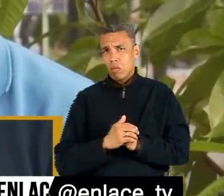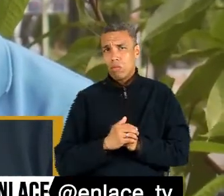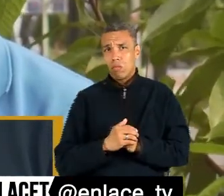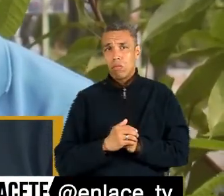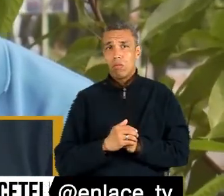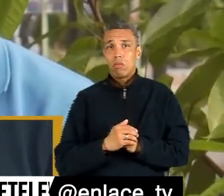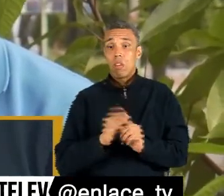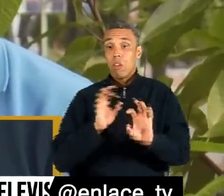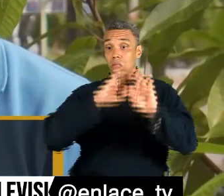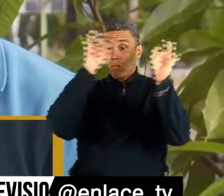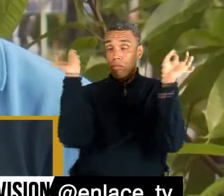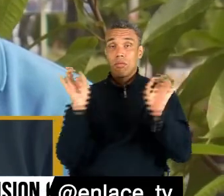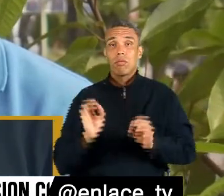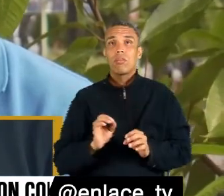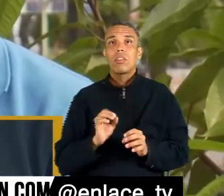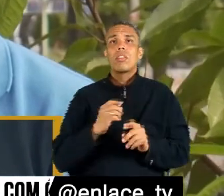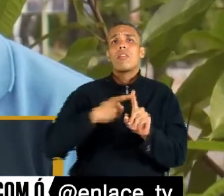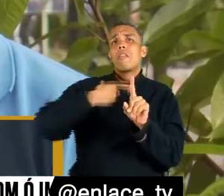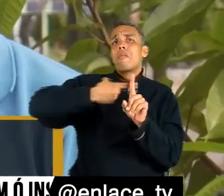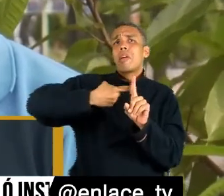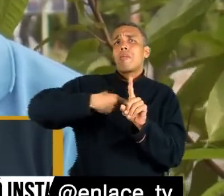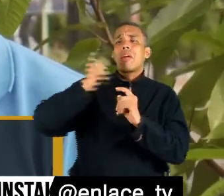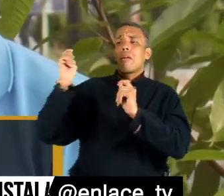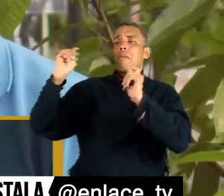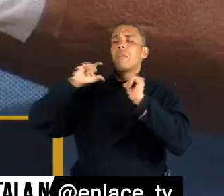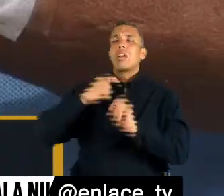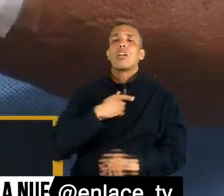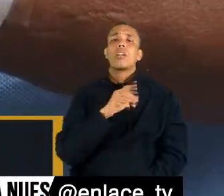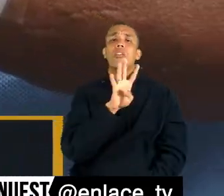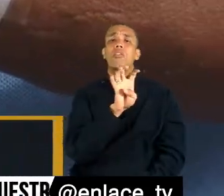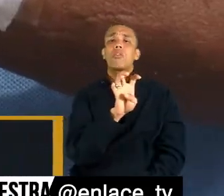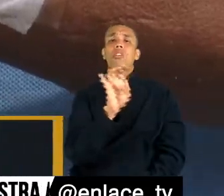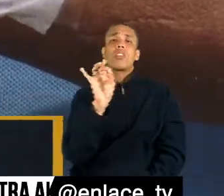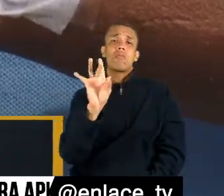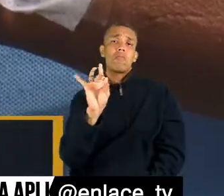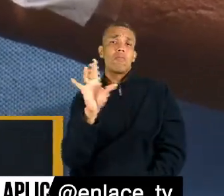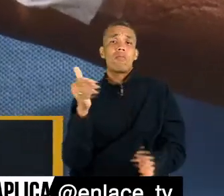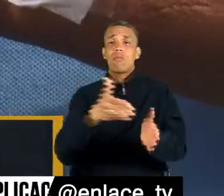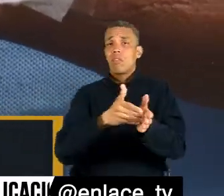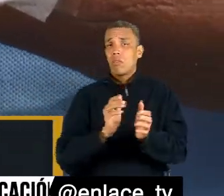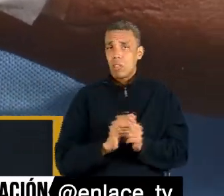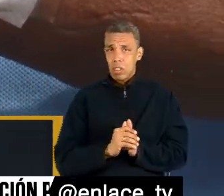y esa ayuda me la quitaron, y ya después empecé a recibir